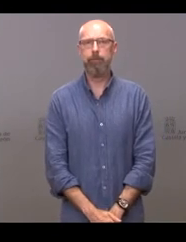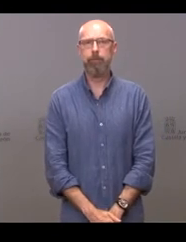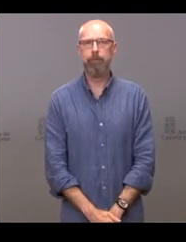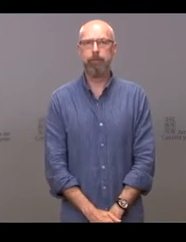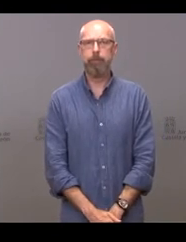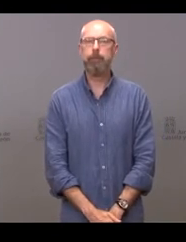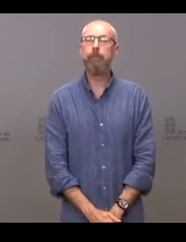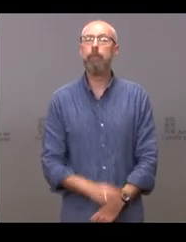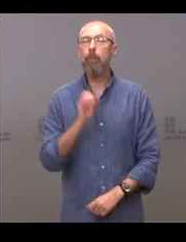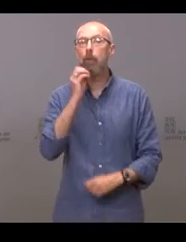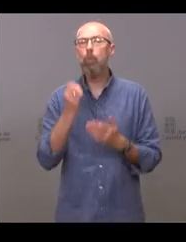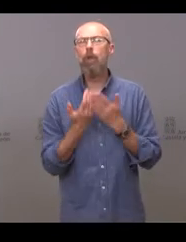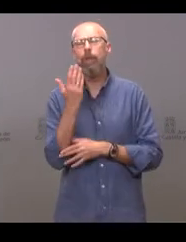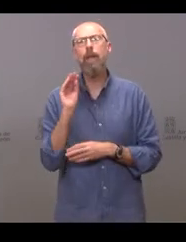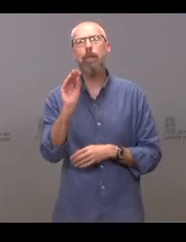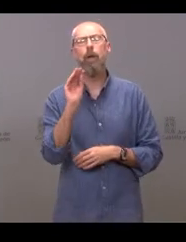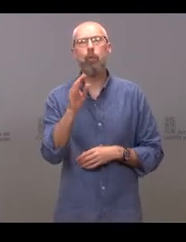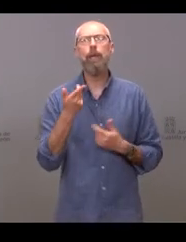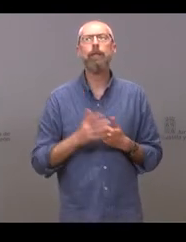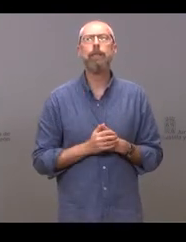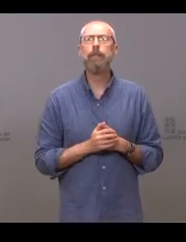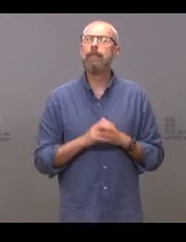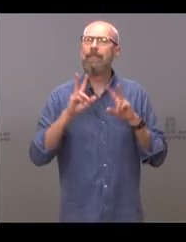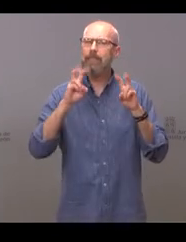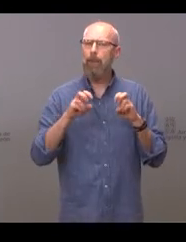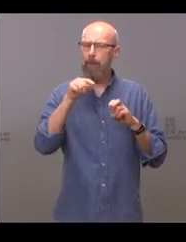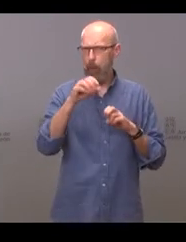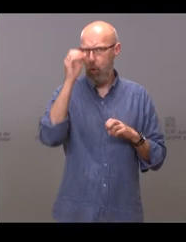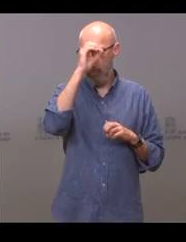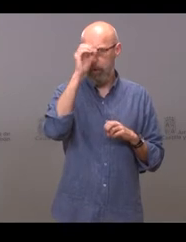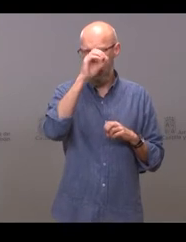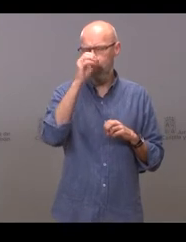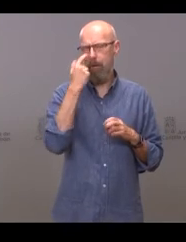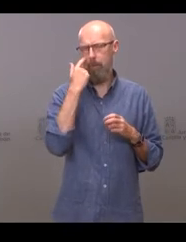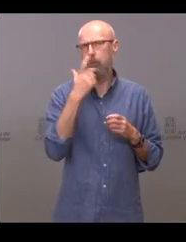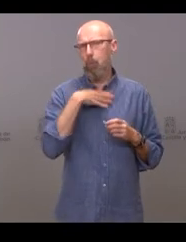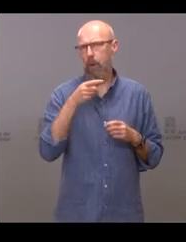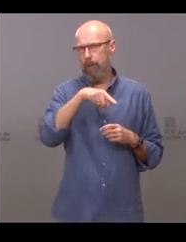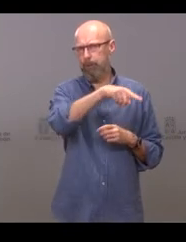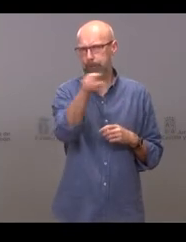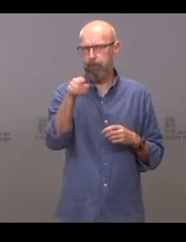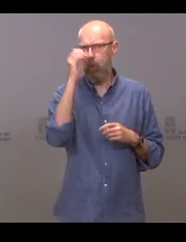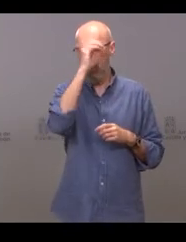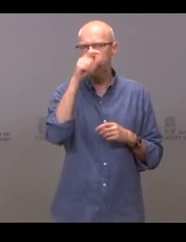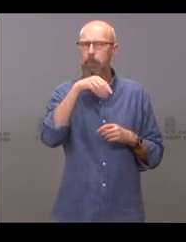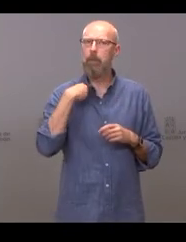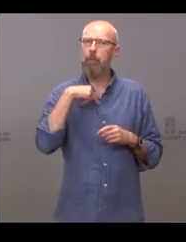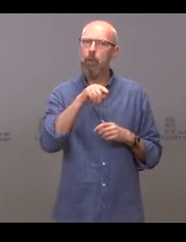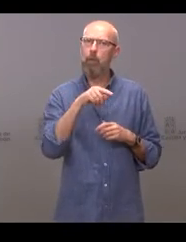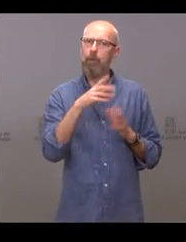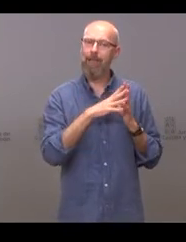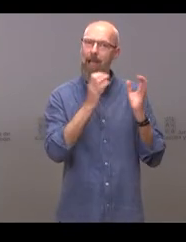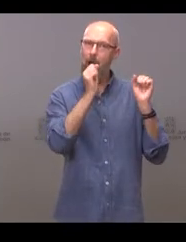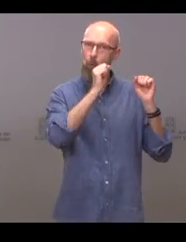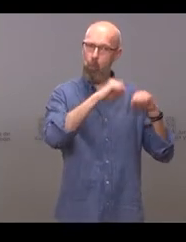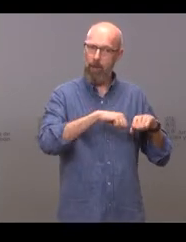sí buenos días a mí me gustaría preguntarle sobre la valoración que hacen si nos pueden hacer una valoración de la aplicación de los acuerdos a